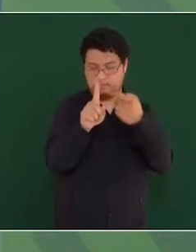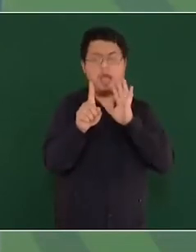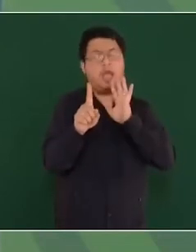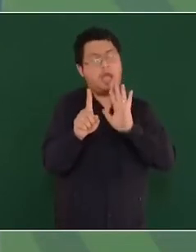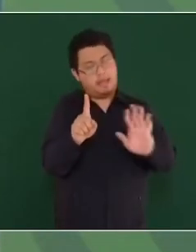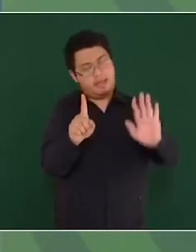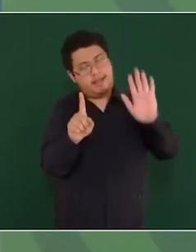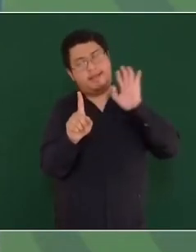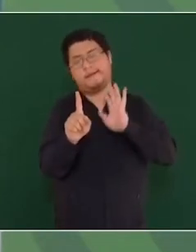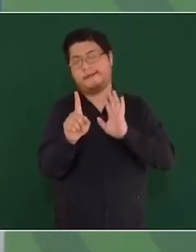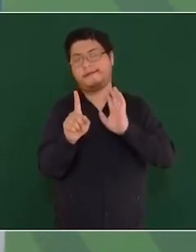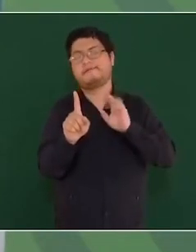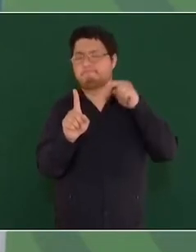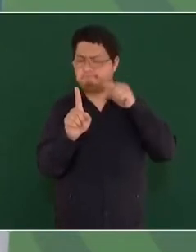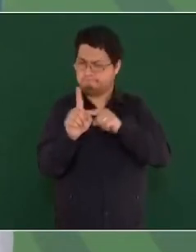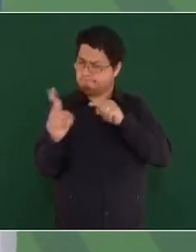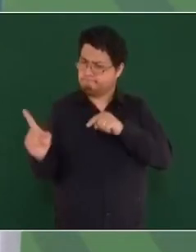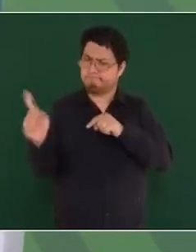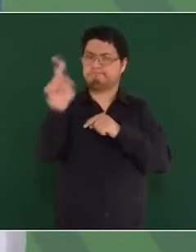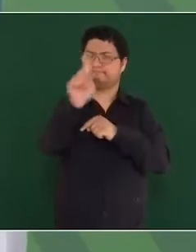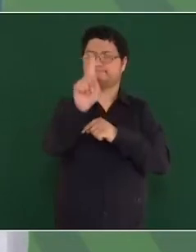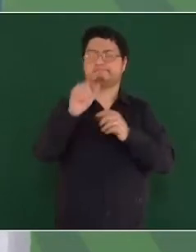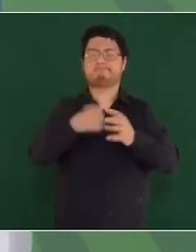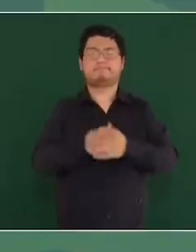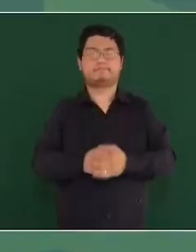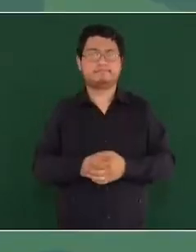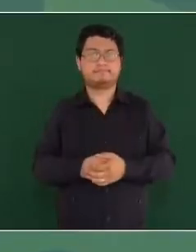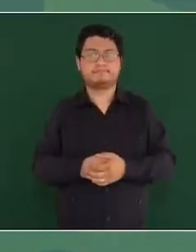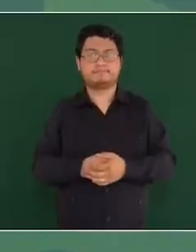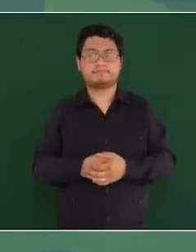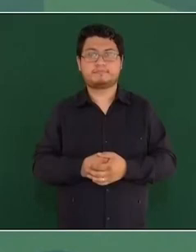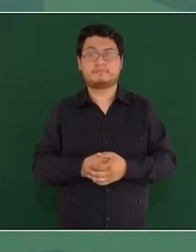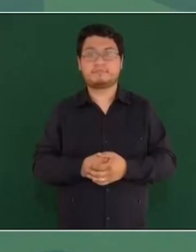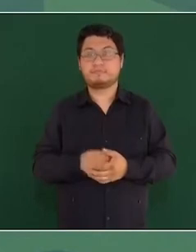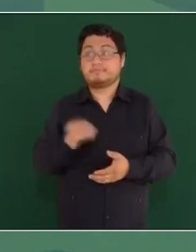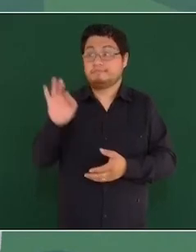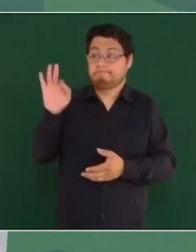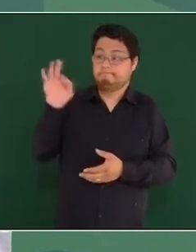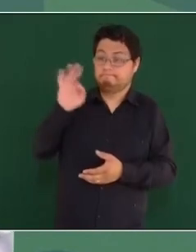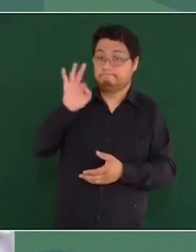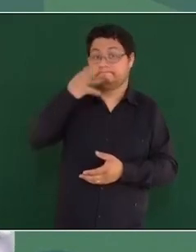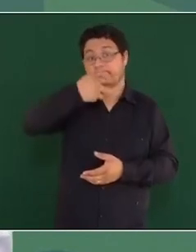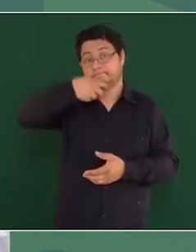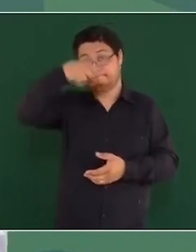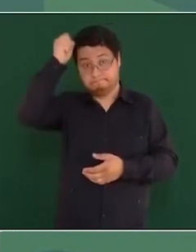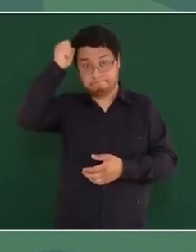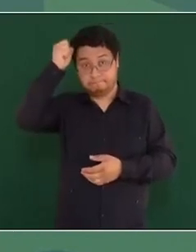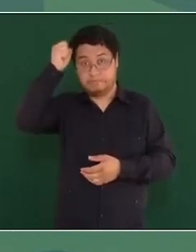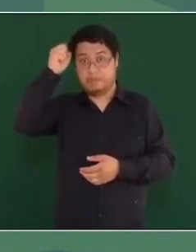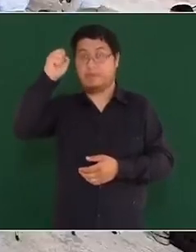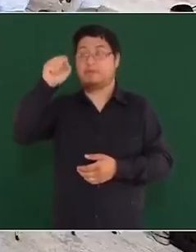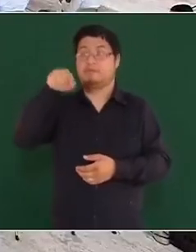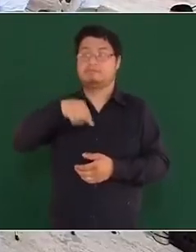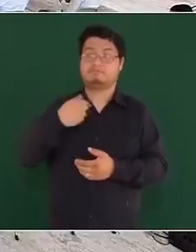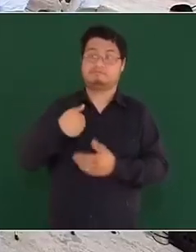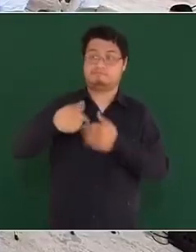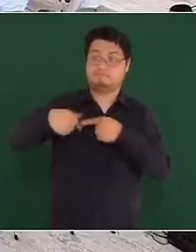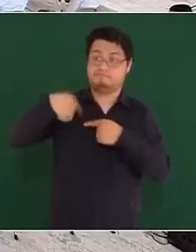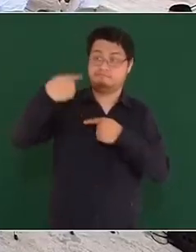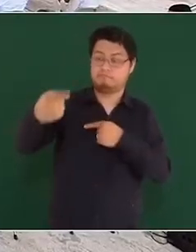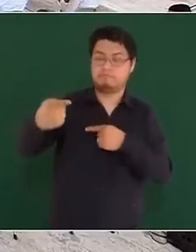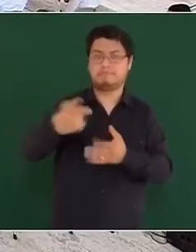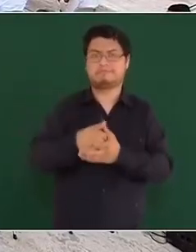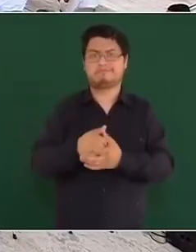pues ya, en el caso de los posibles candidatos a la presidencia, por